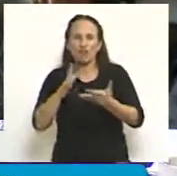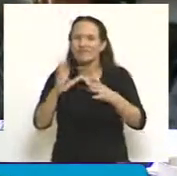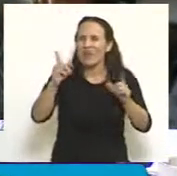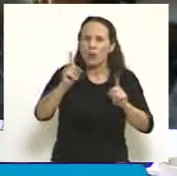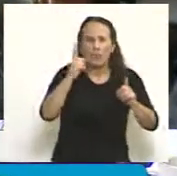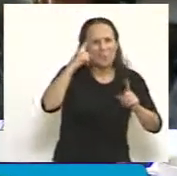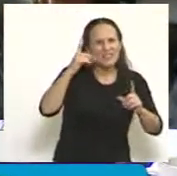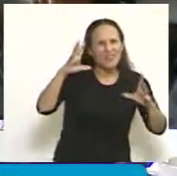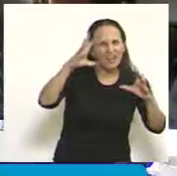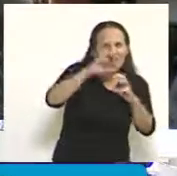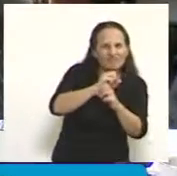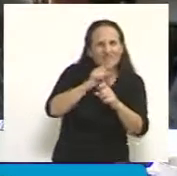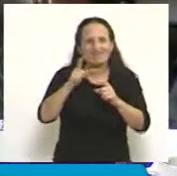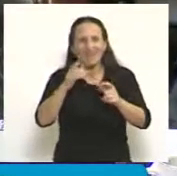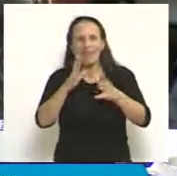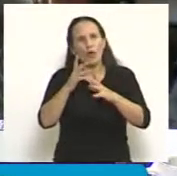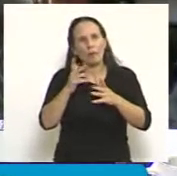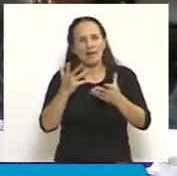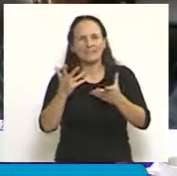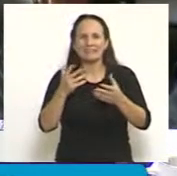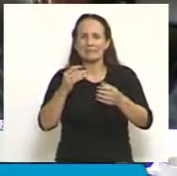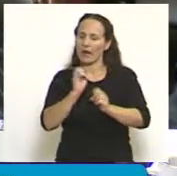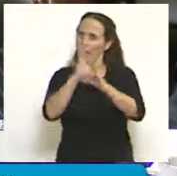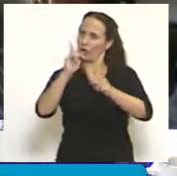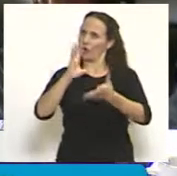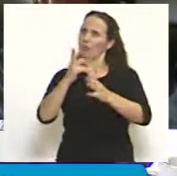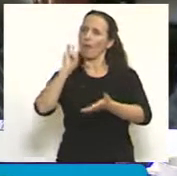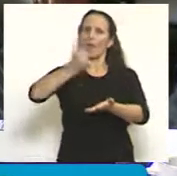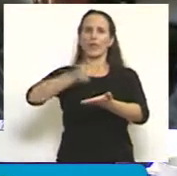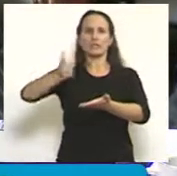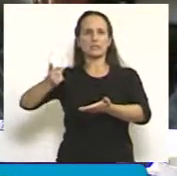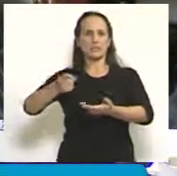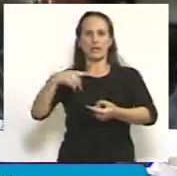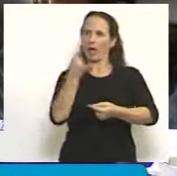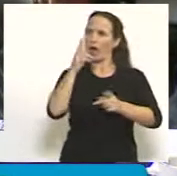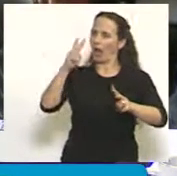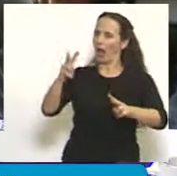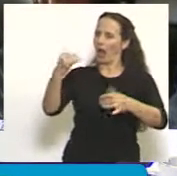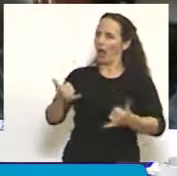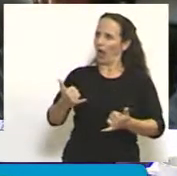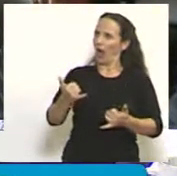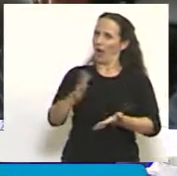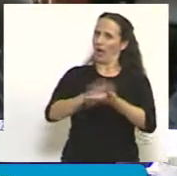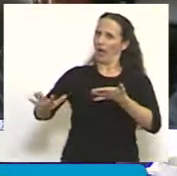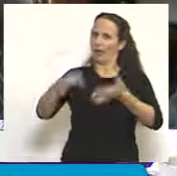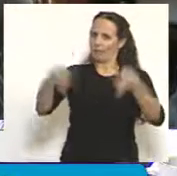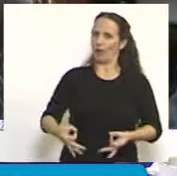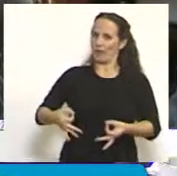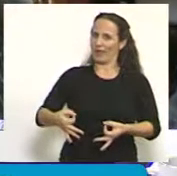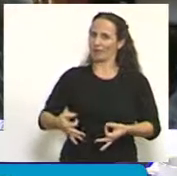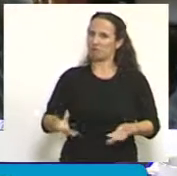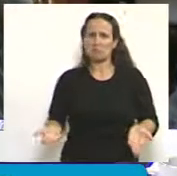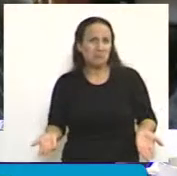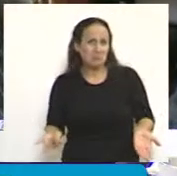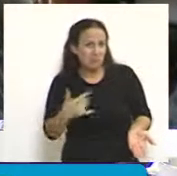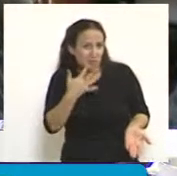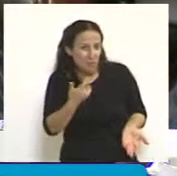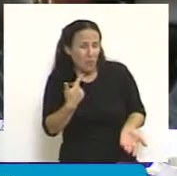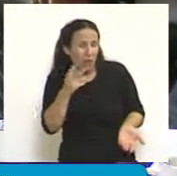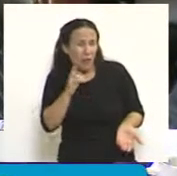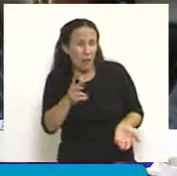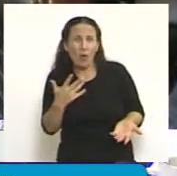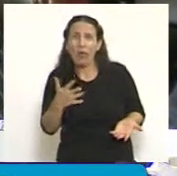depende la organización de todo el cuerpo. Cuerpo que se organiza de una manera,